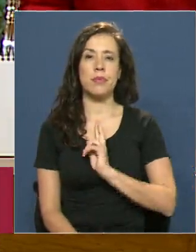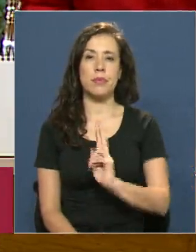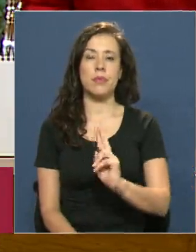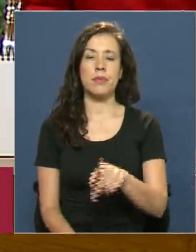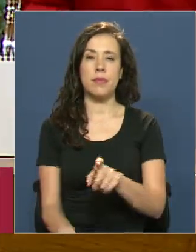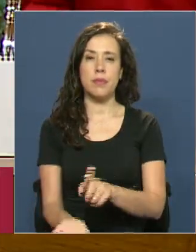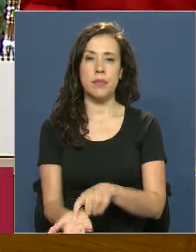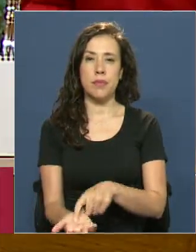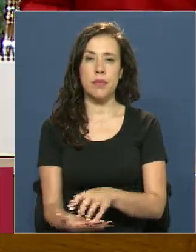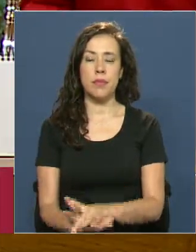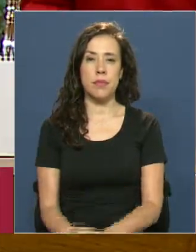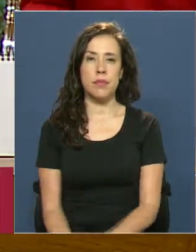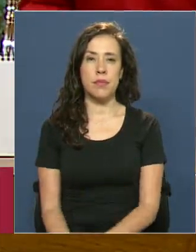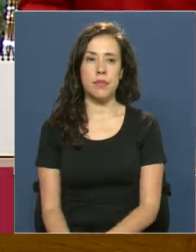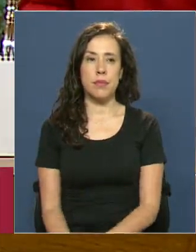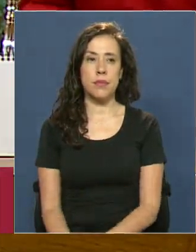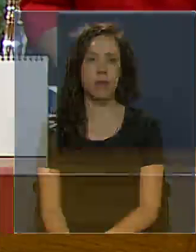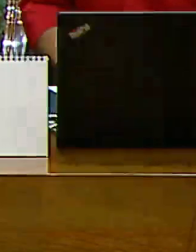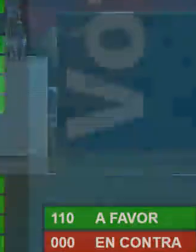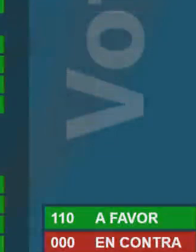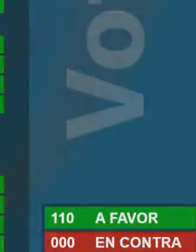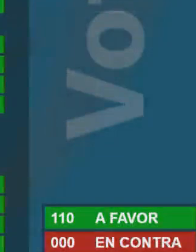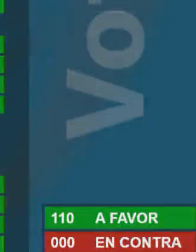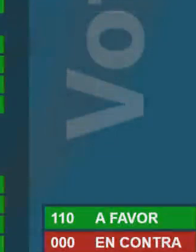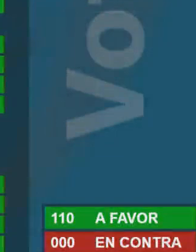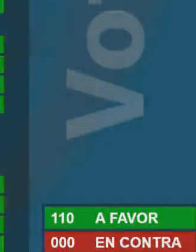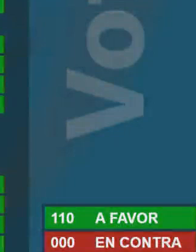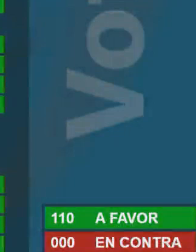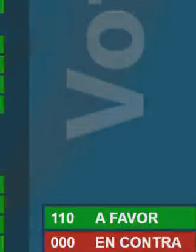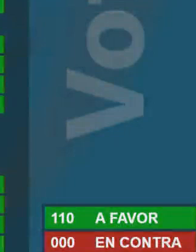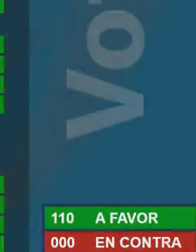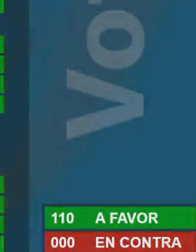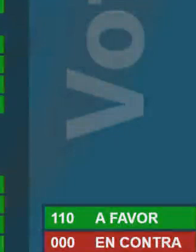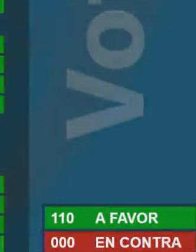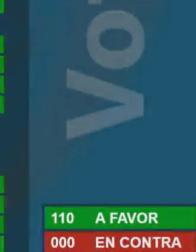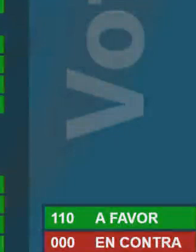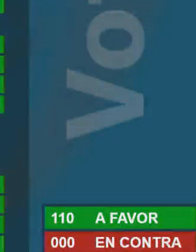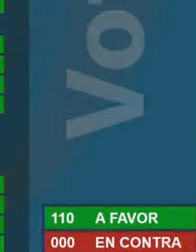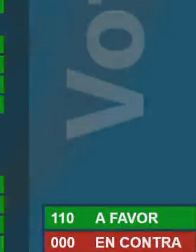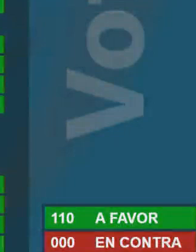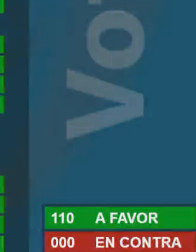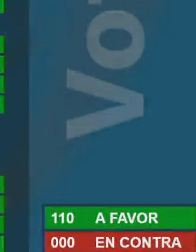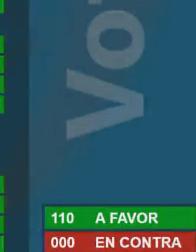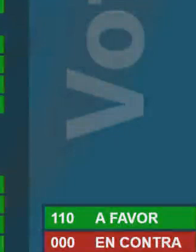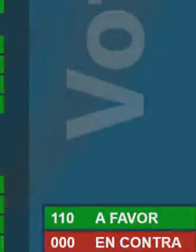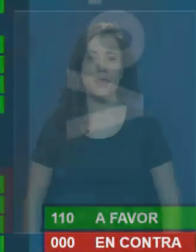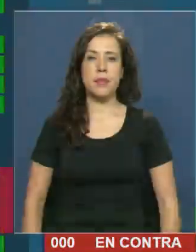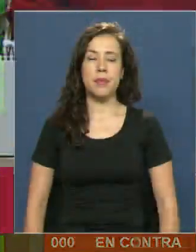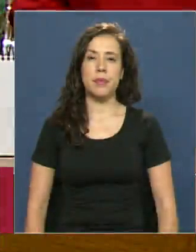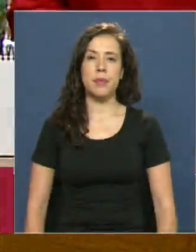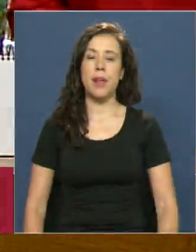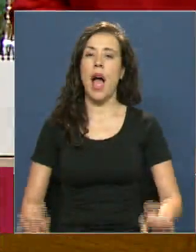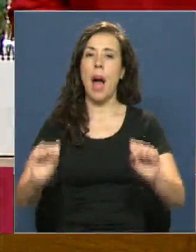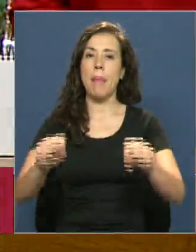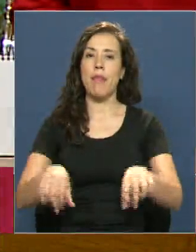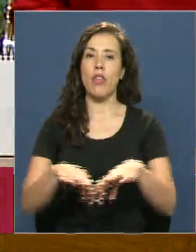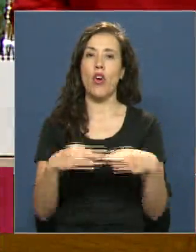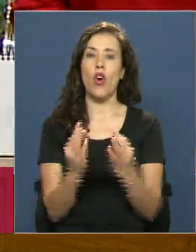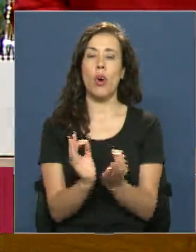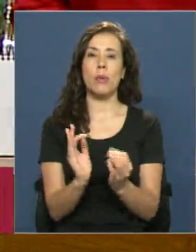Resultado de la votación. Por la afirmativa, 110 votos. Aprobado por unanimidad.